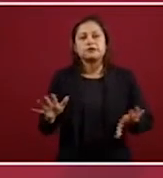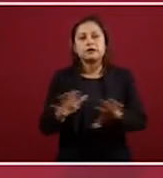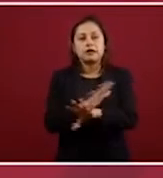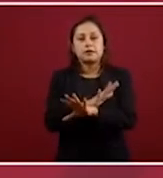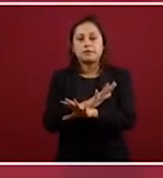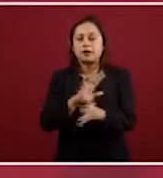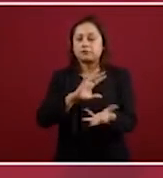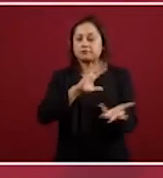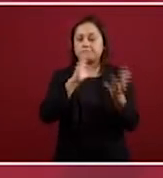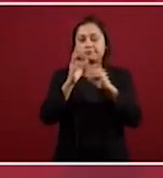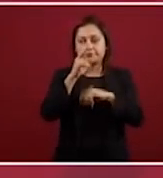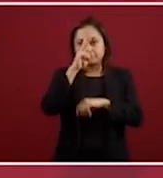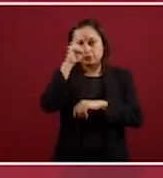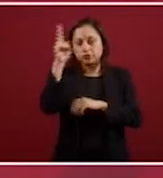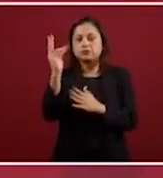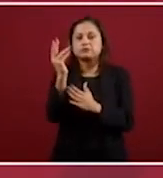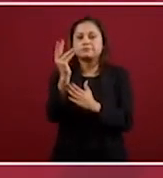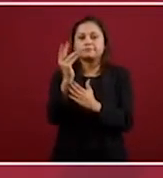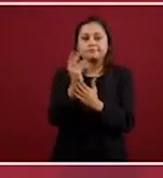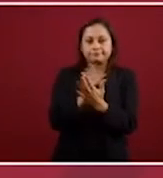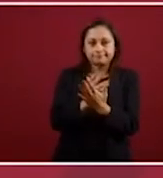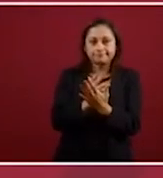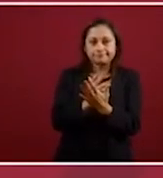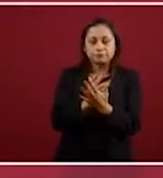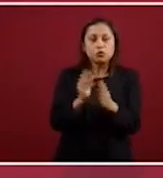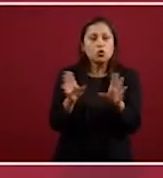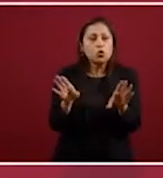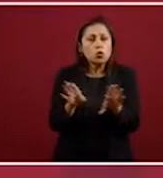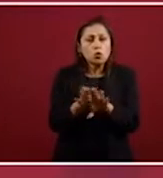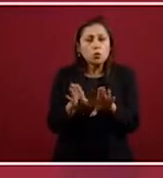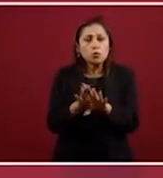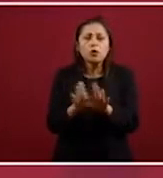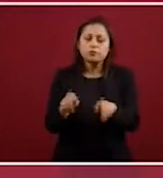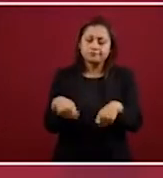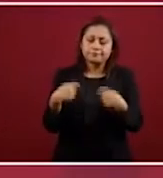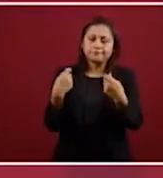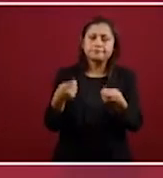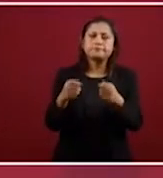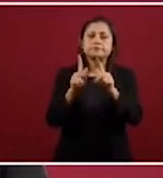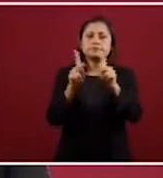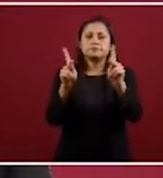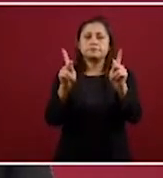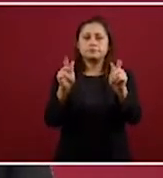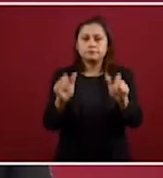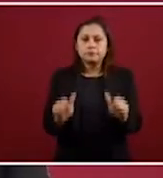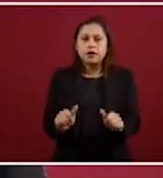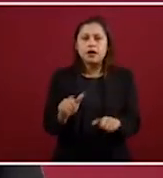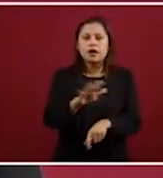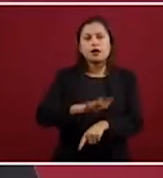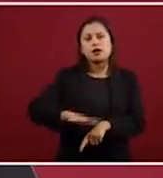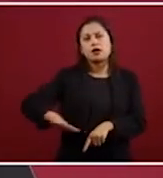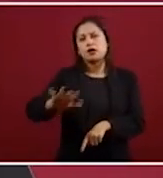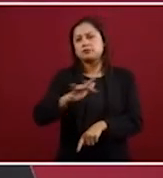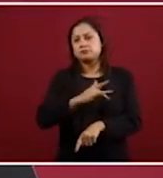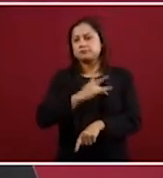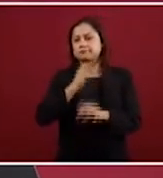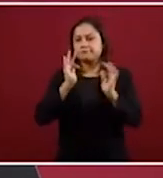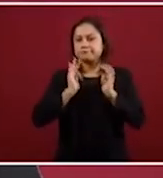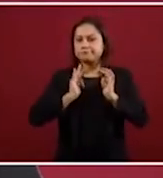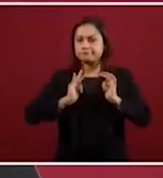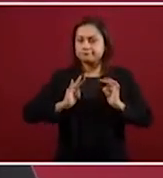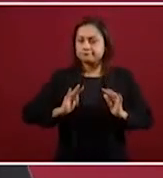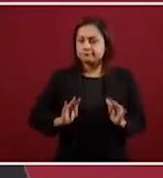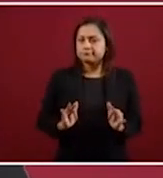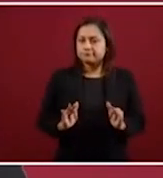garantizando la paz garantizando la tranquilidad ya no